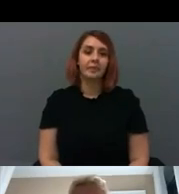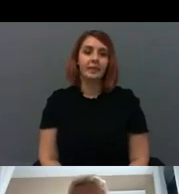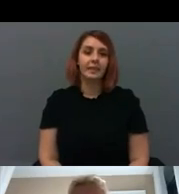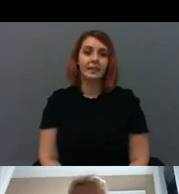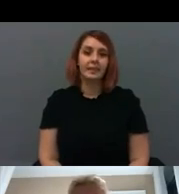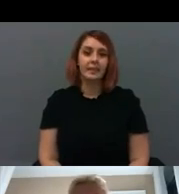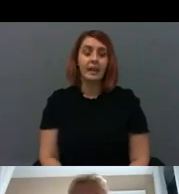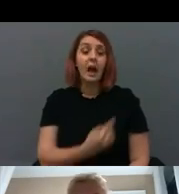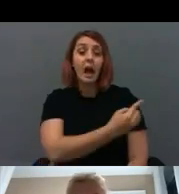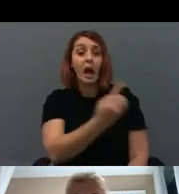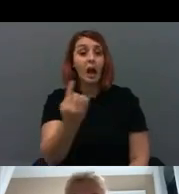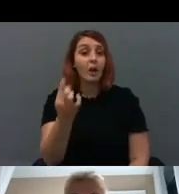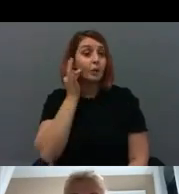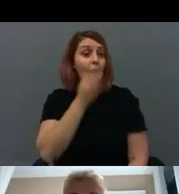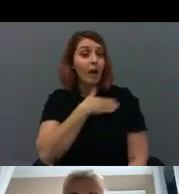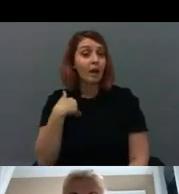Si alguna de vosotras quiere